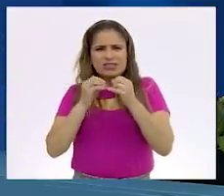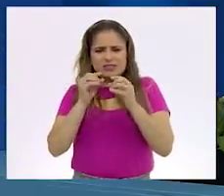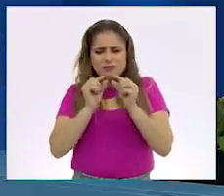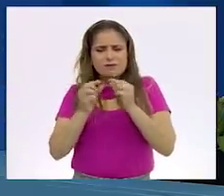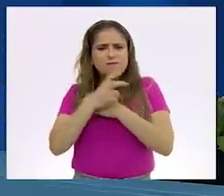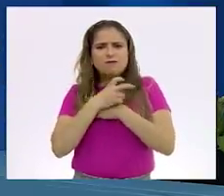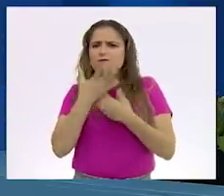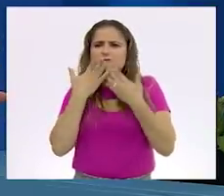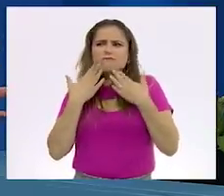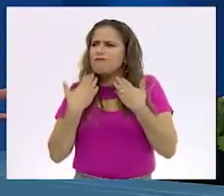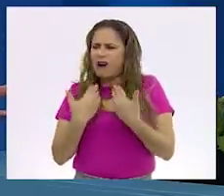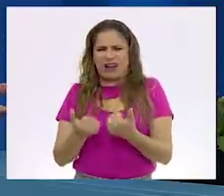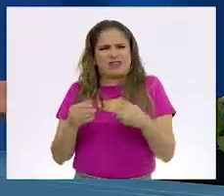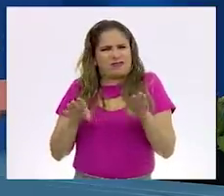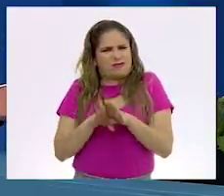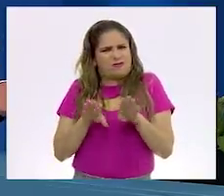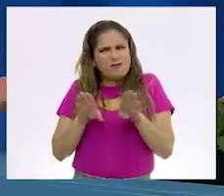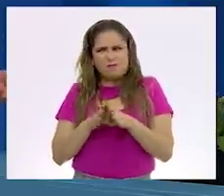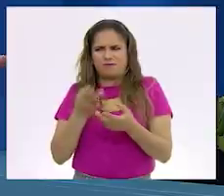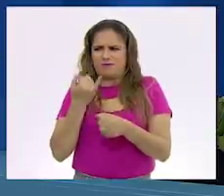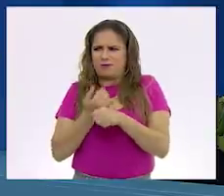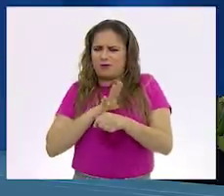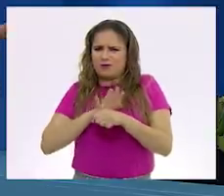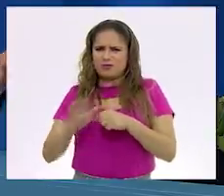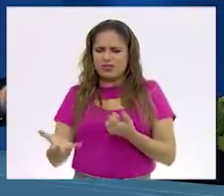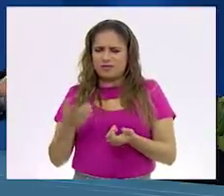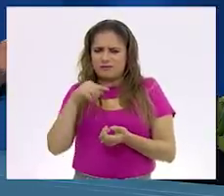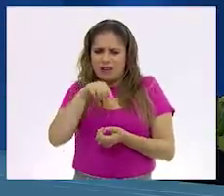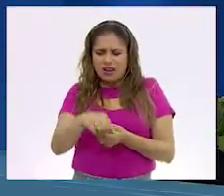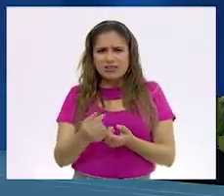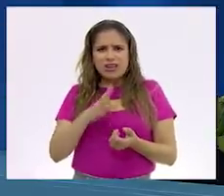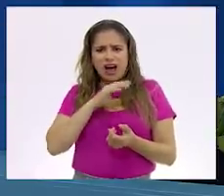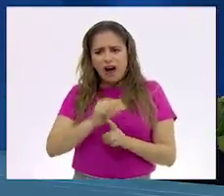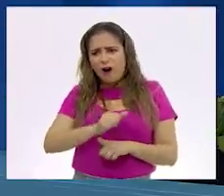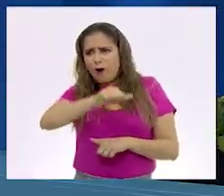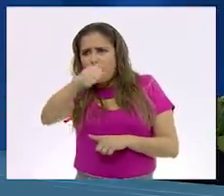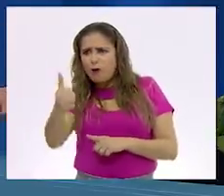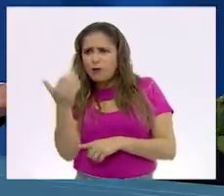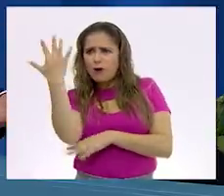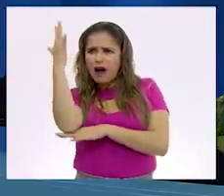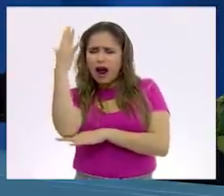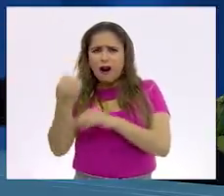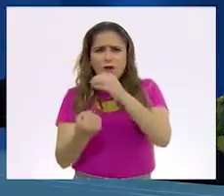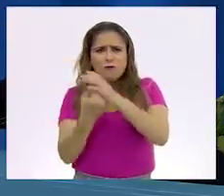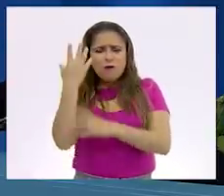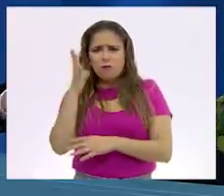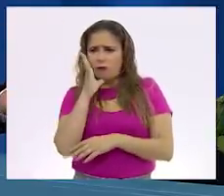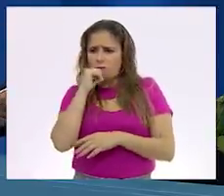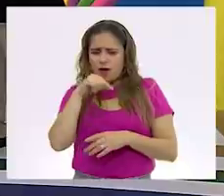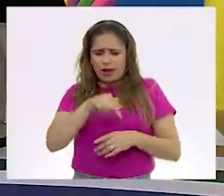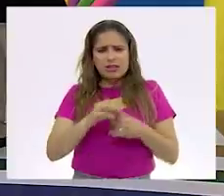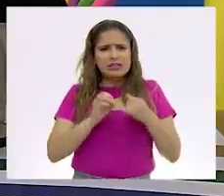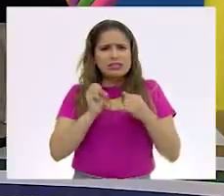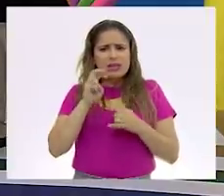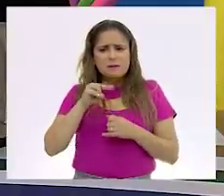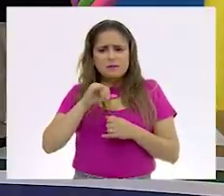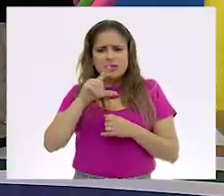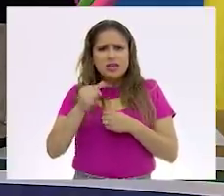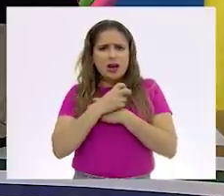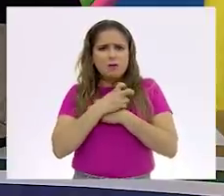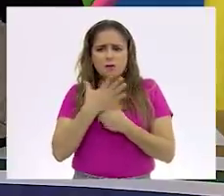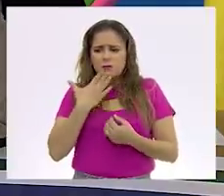tener semillas, yo pensaba que no se podrían obtener nuevos árboles para obtener más frutos. Mira,